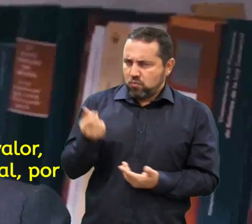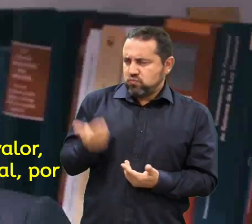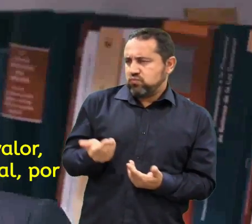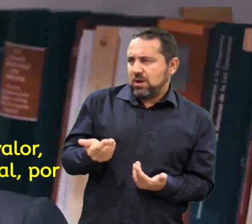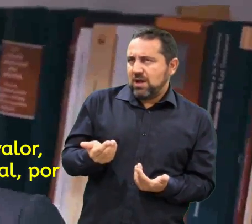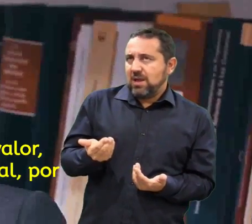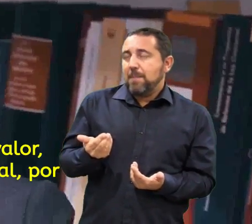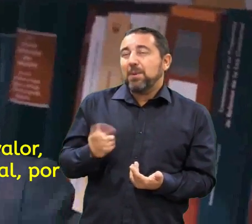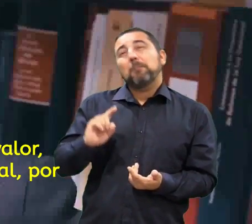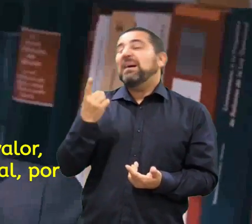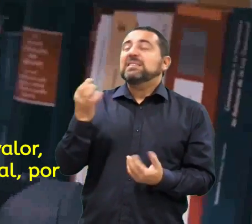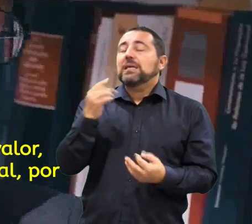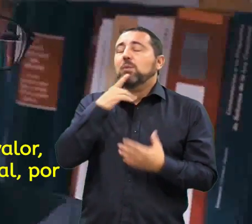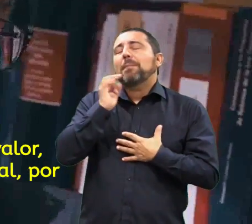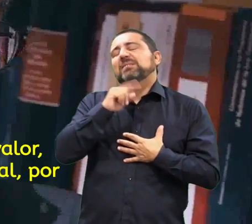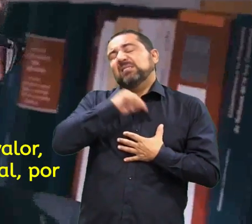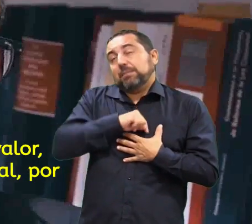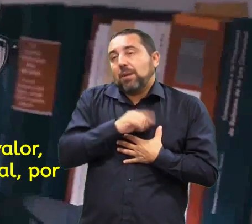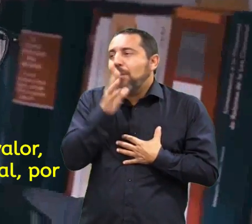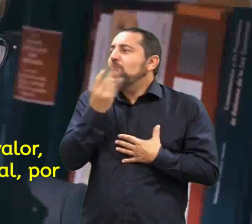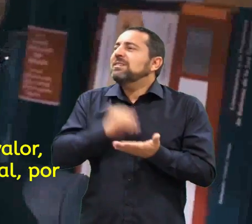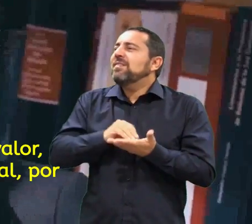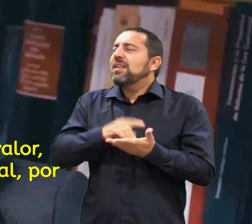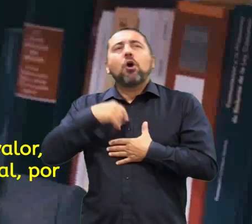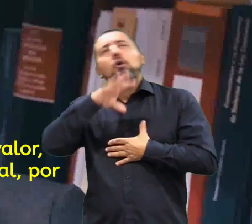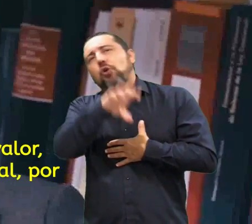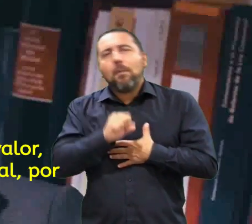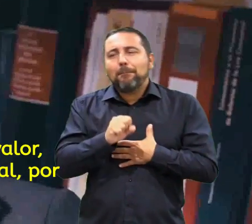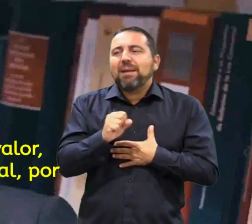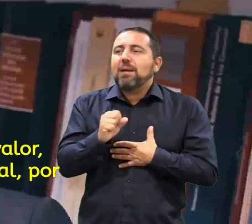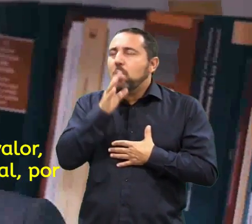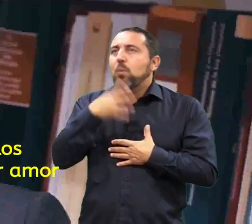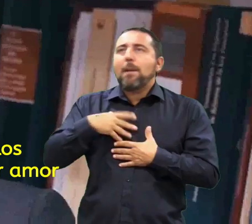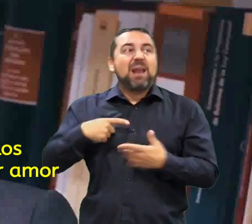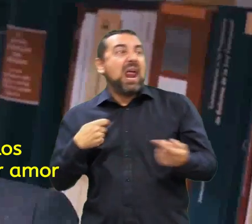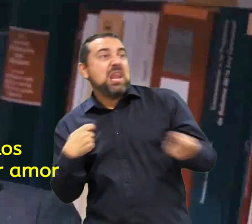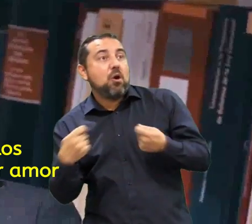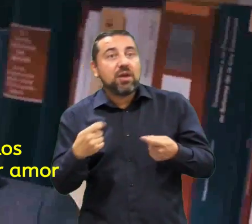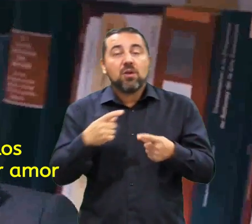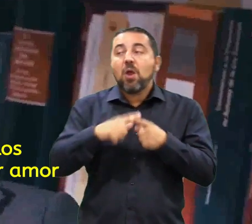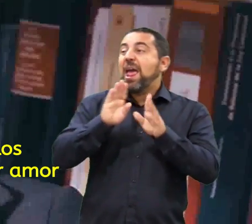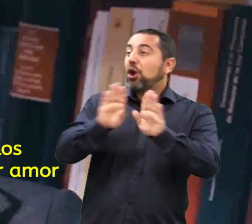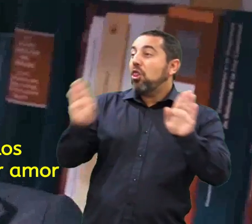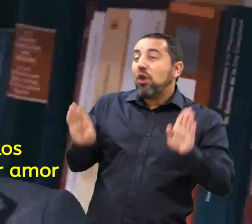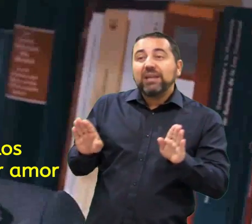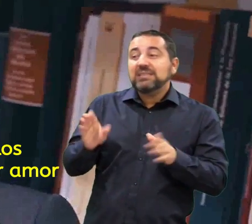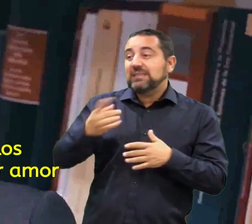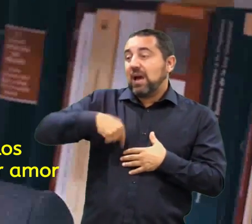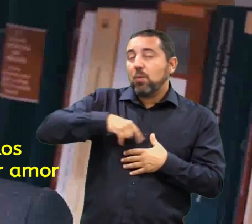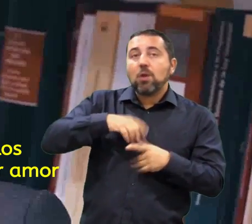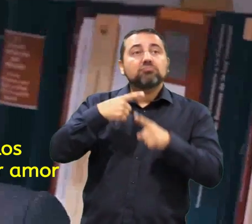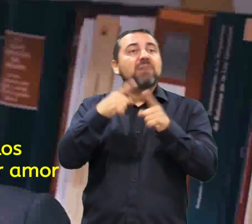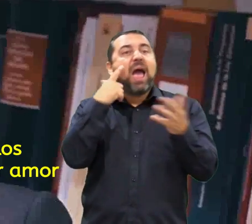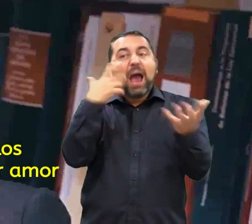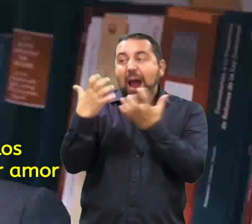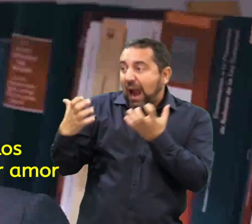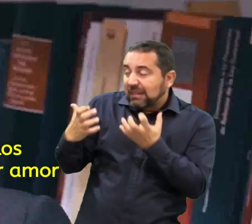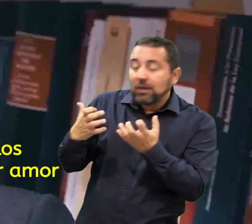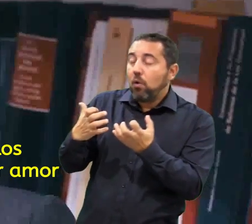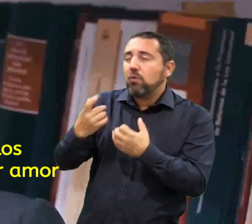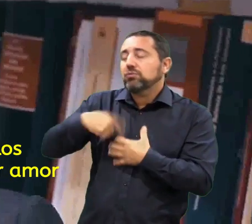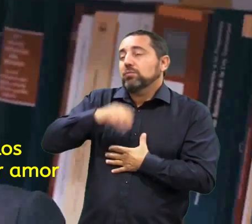cierto valor, siempre va a tener un gran valor sentimental, ¿no? Por eso las compramos, ¿no? Nadie estamos aquí para negociar con los